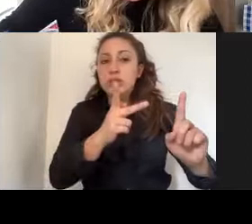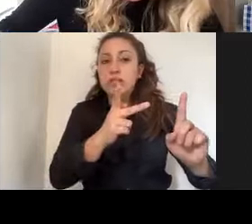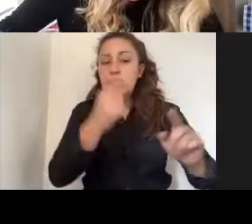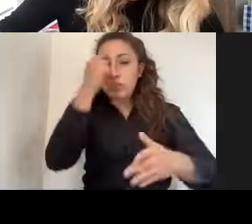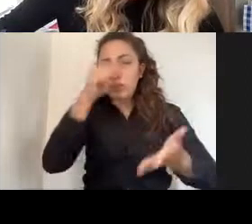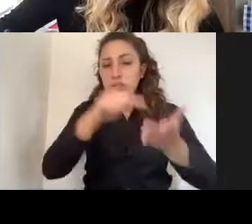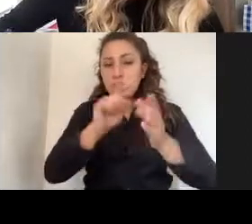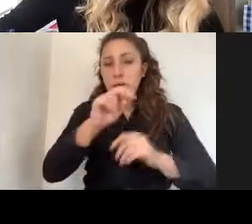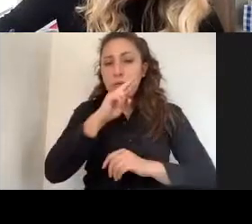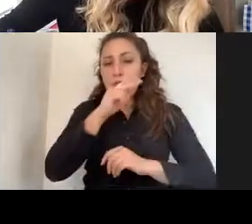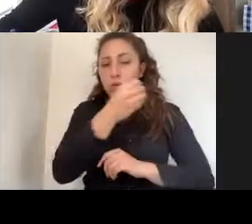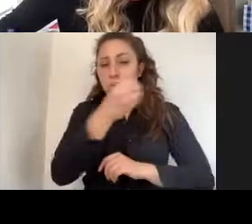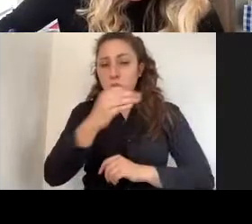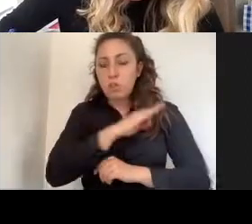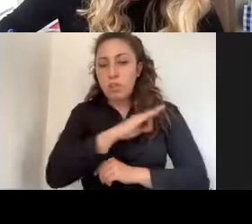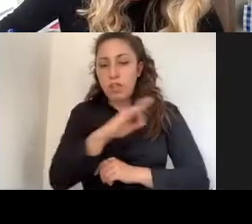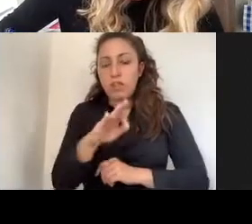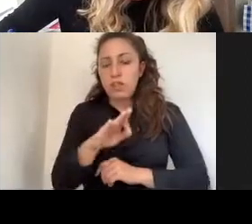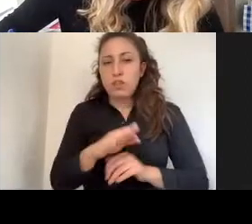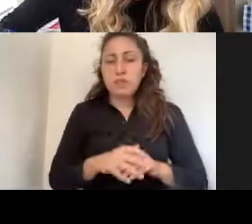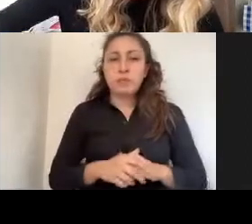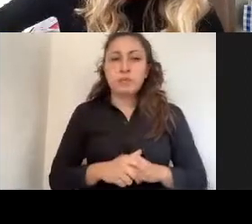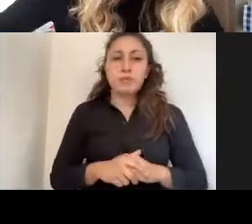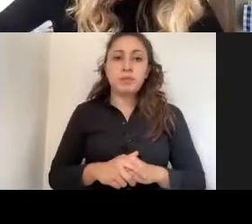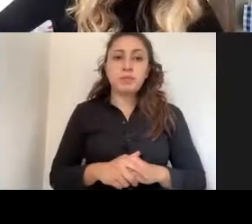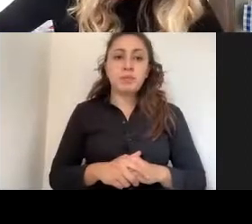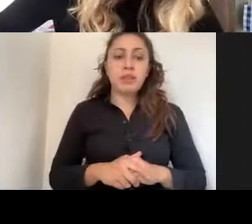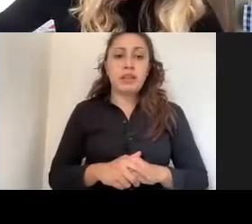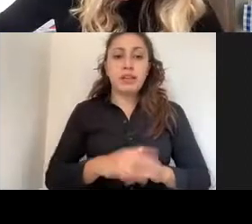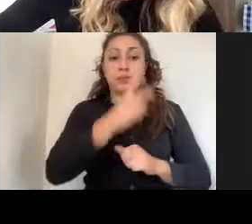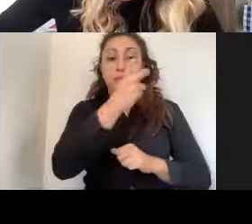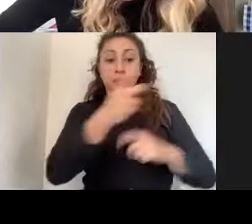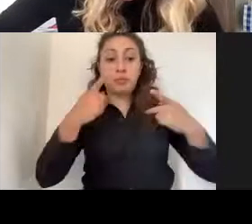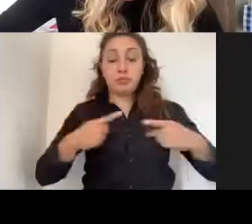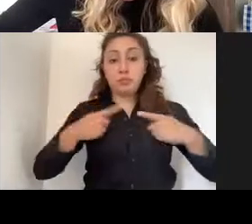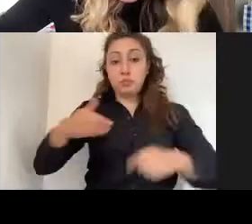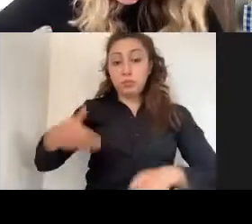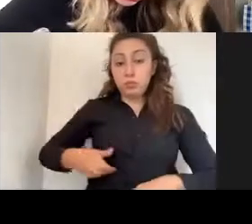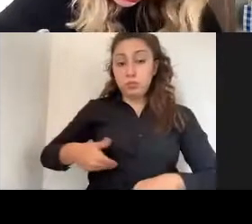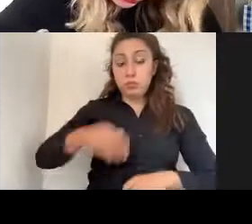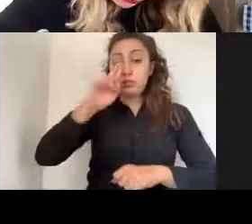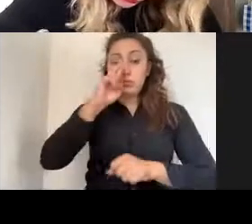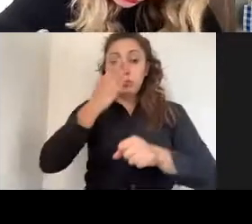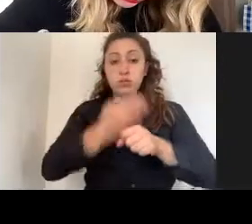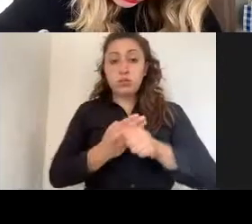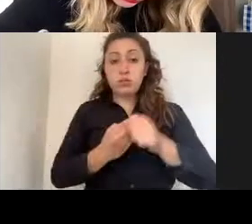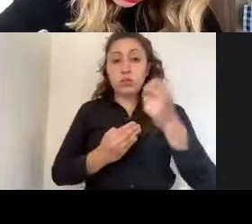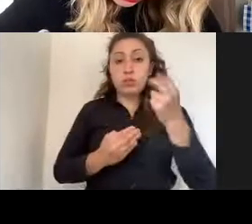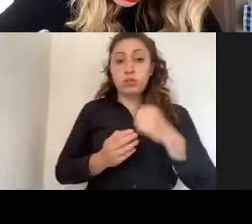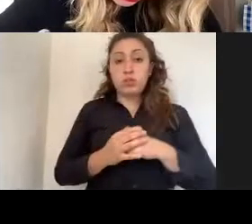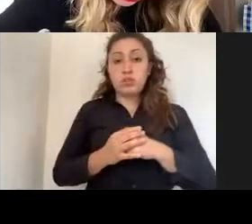el sentido correcto del artículo, cuando por culpa se cause homicidio de dos o más personas.